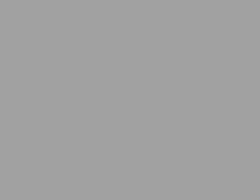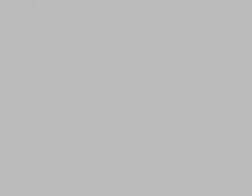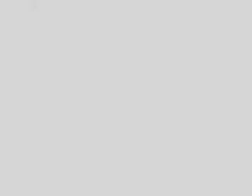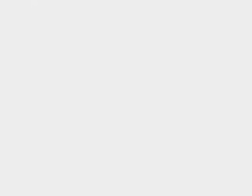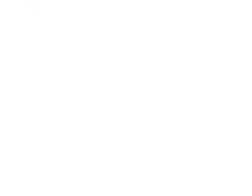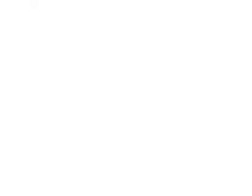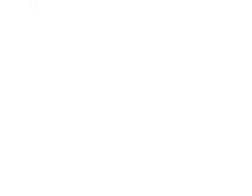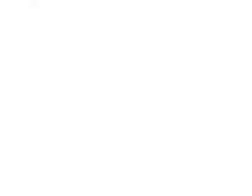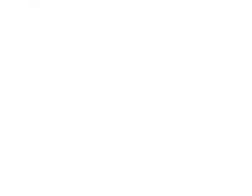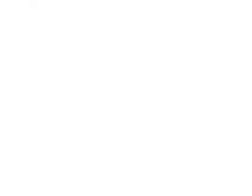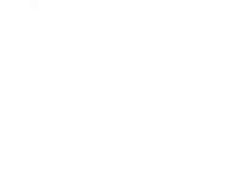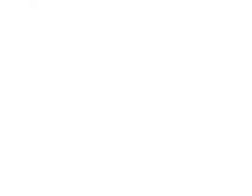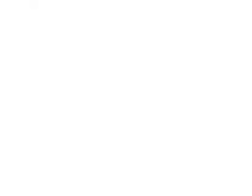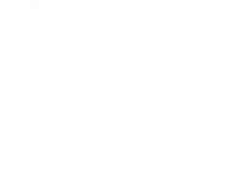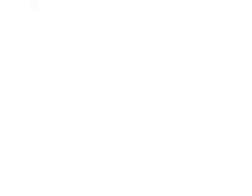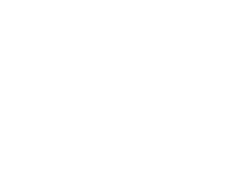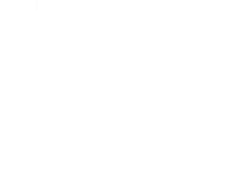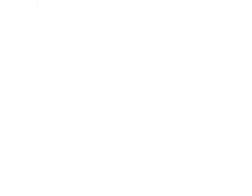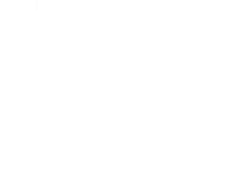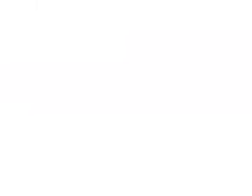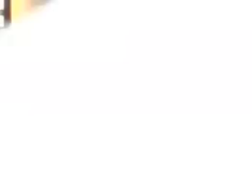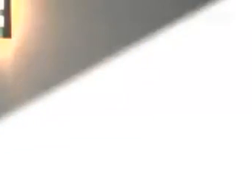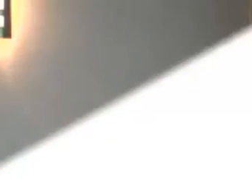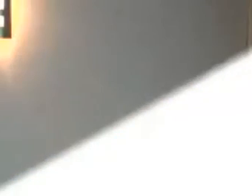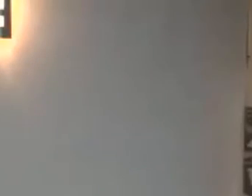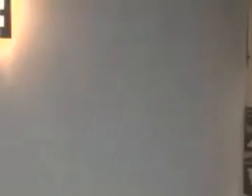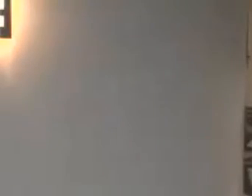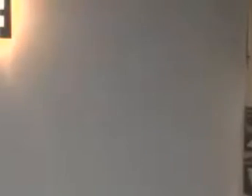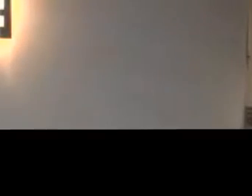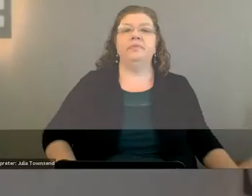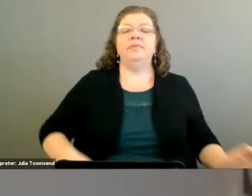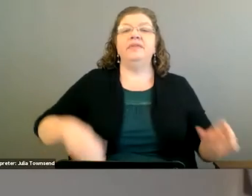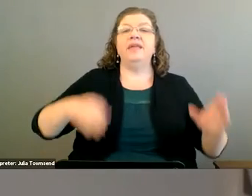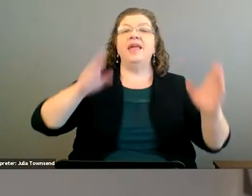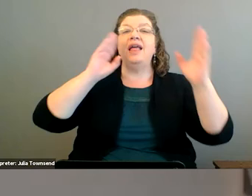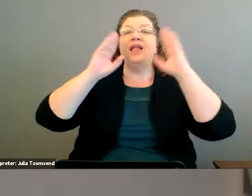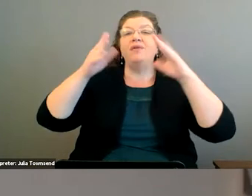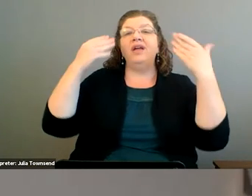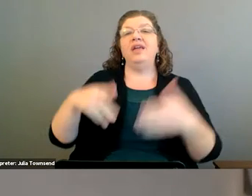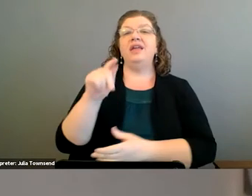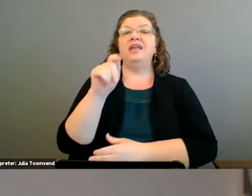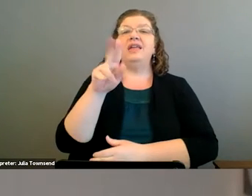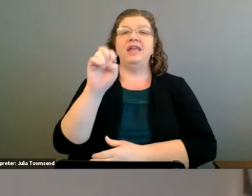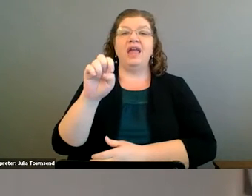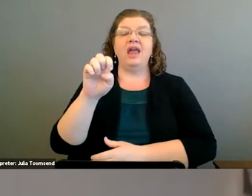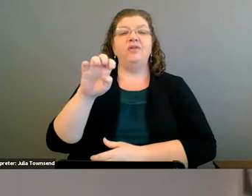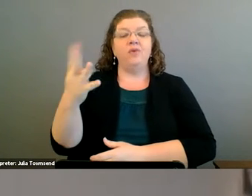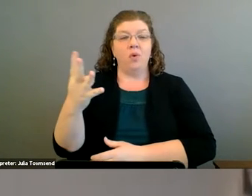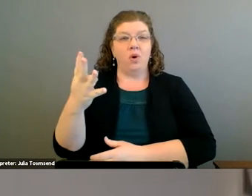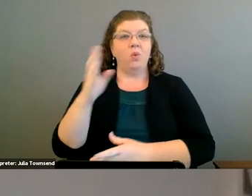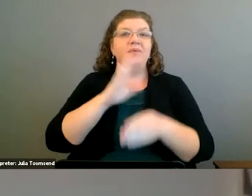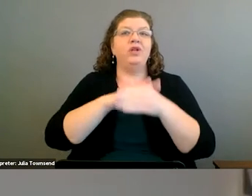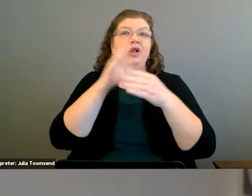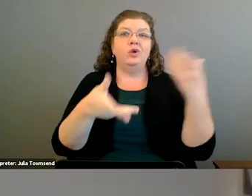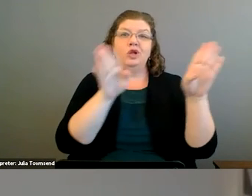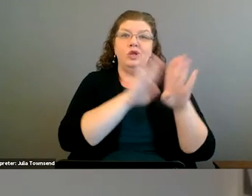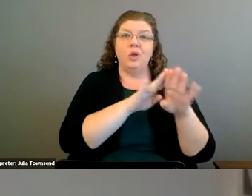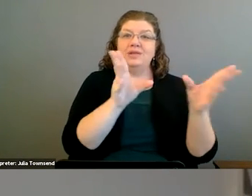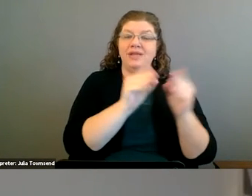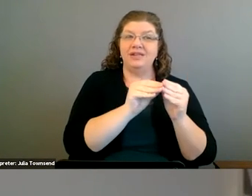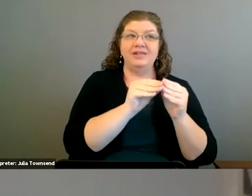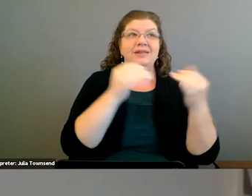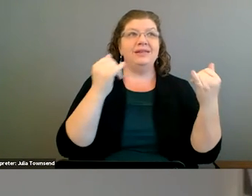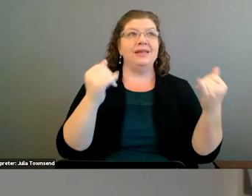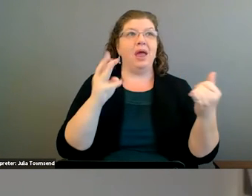everyone. I'm Kate Ford, and we've concluded closed session this evening. And on May 25th, 2021, at 6:50